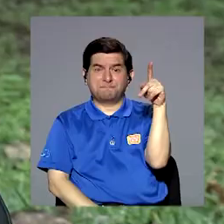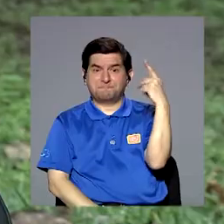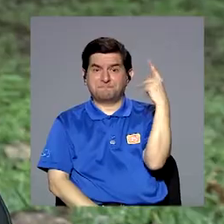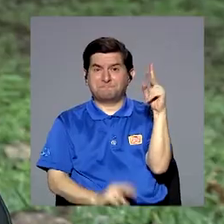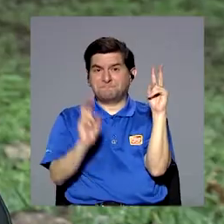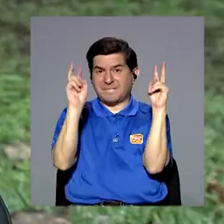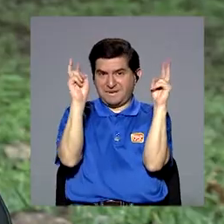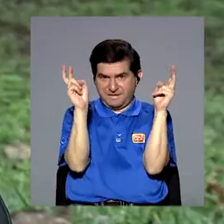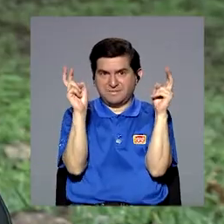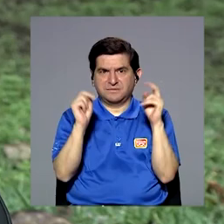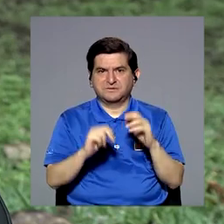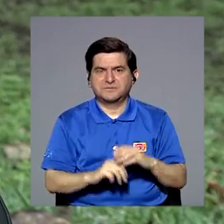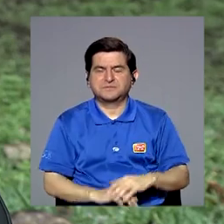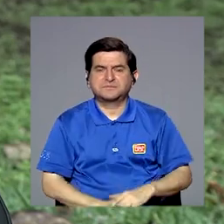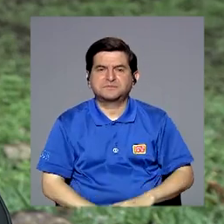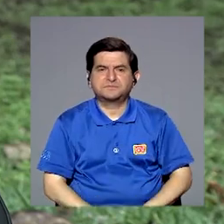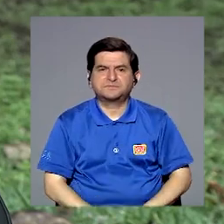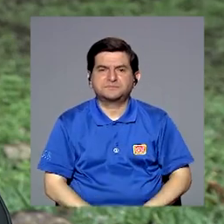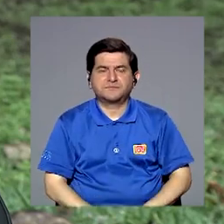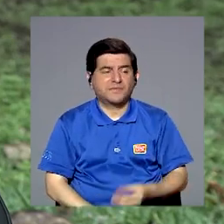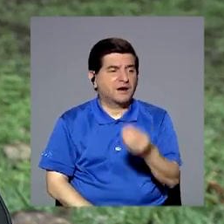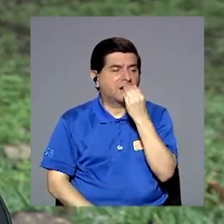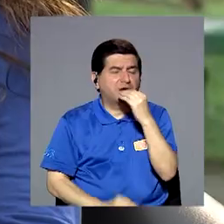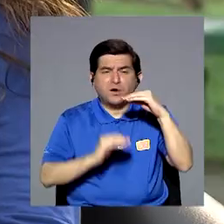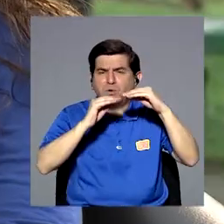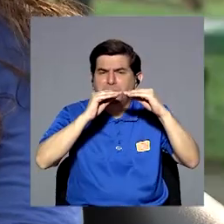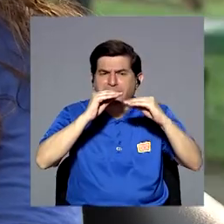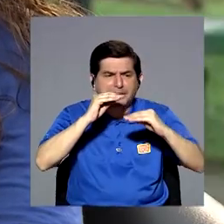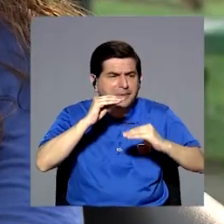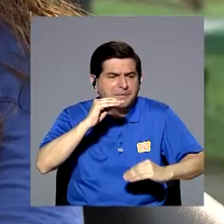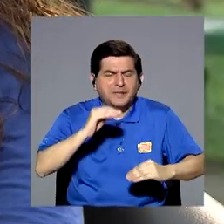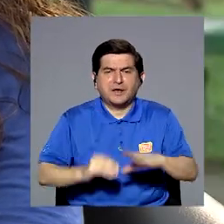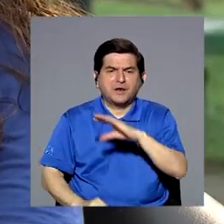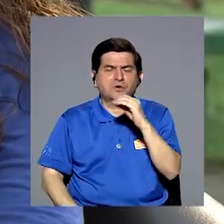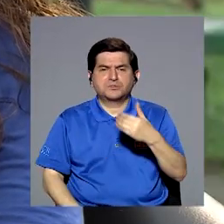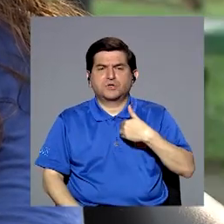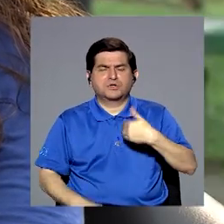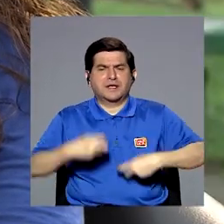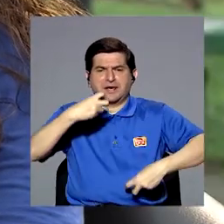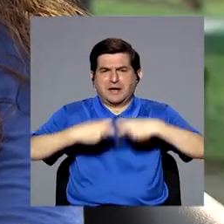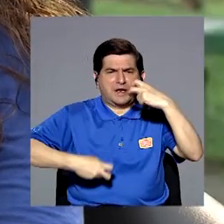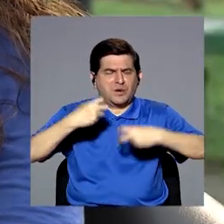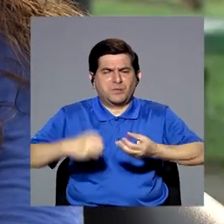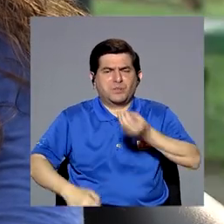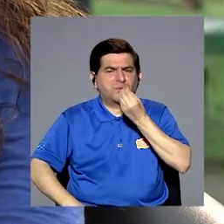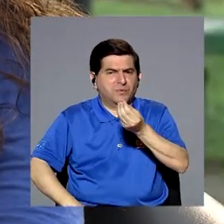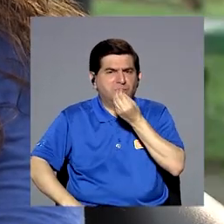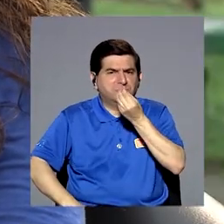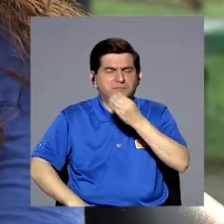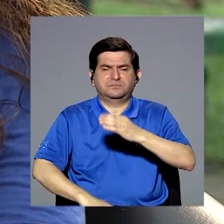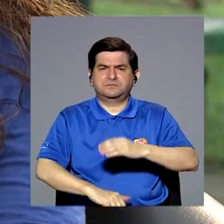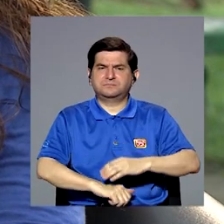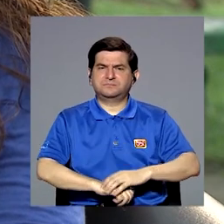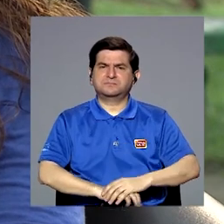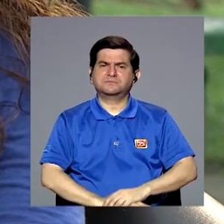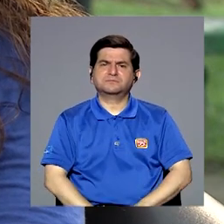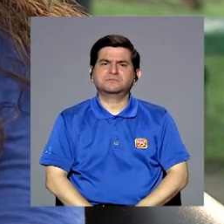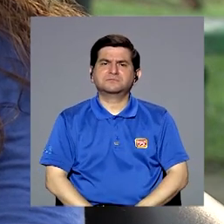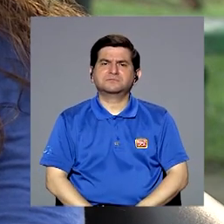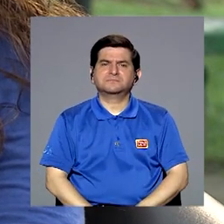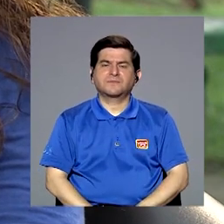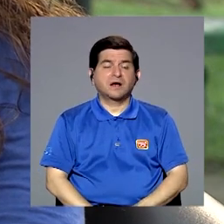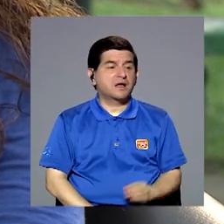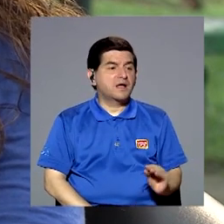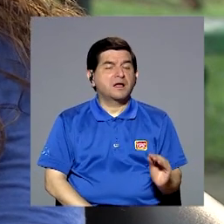riesgos, exacto, a comer menos, empezar a tener algunos trastornos alimenticios. Okay. ¿Y